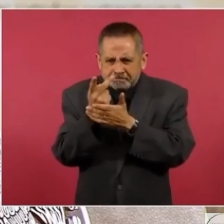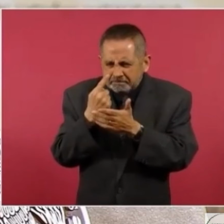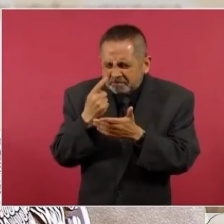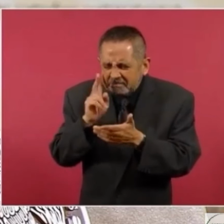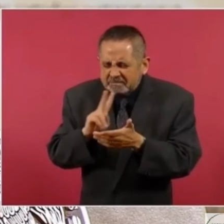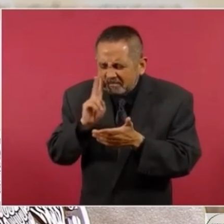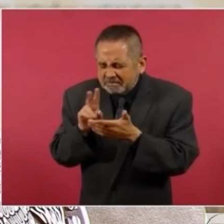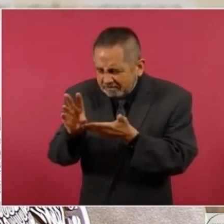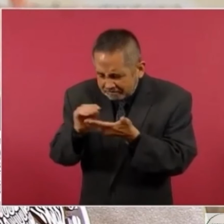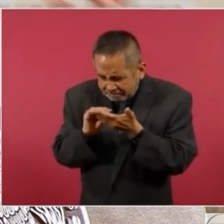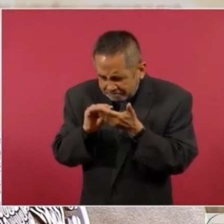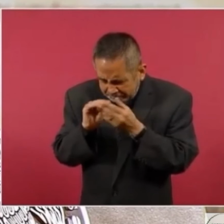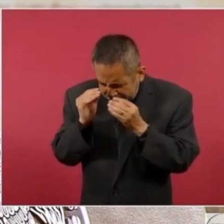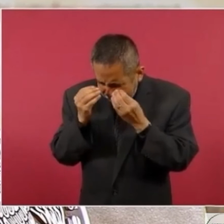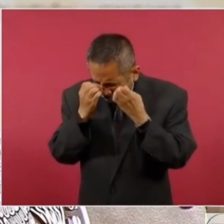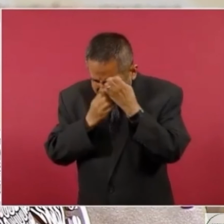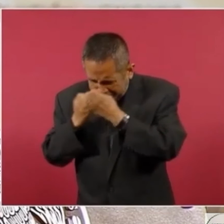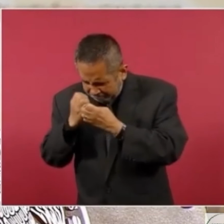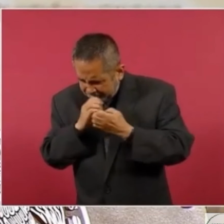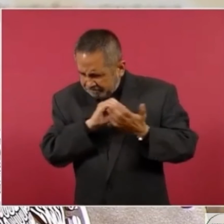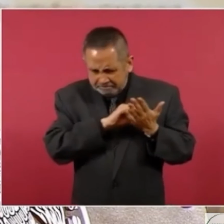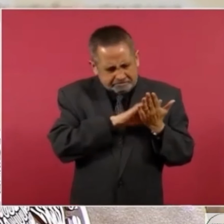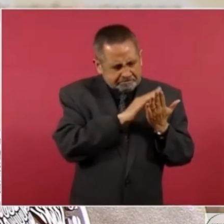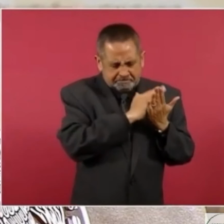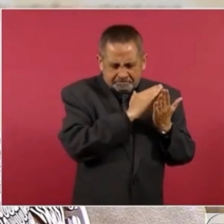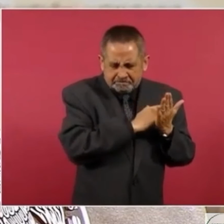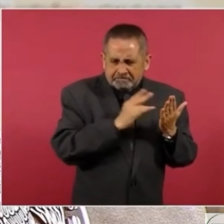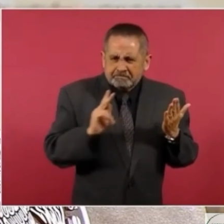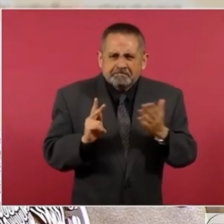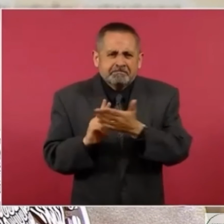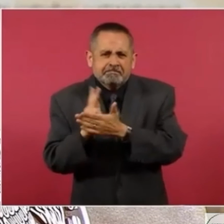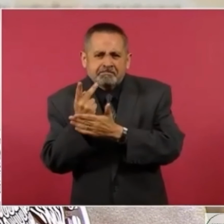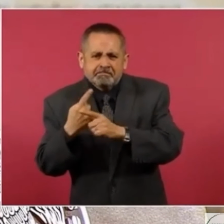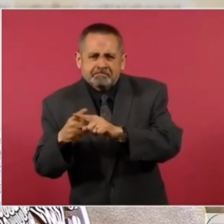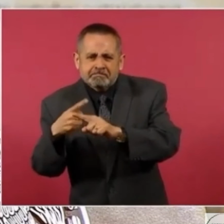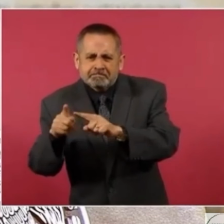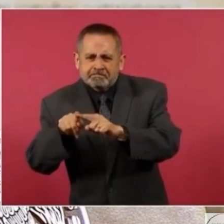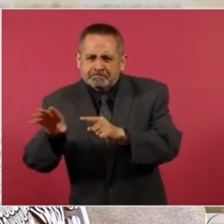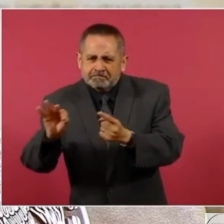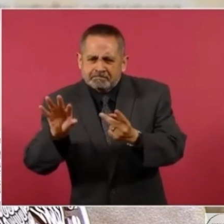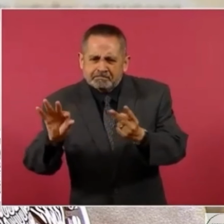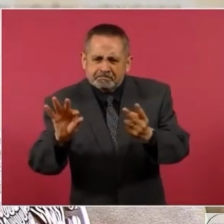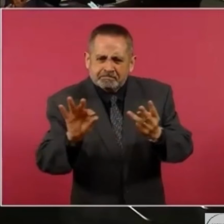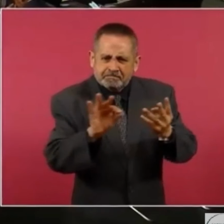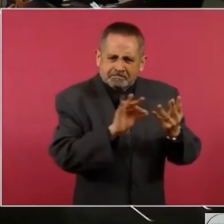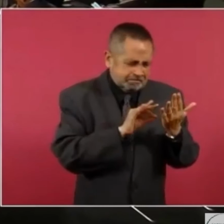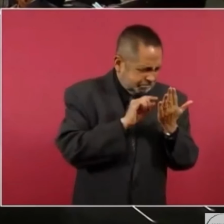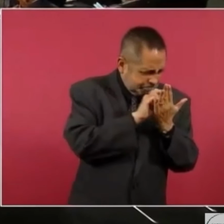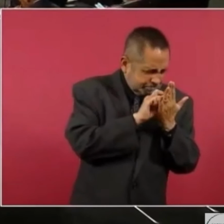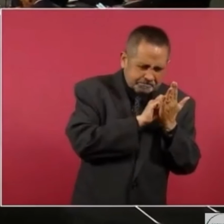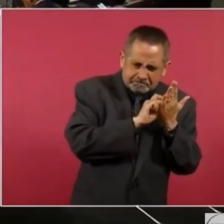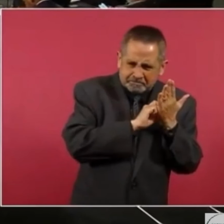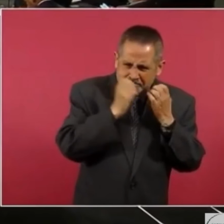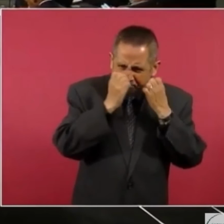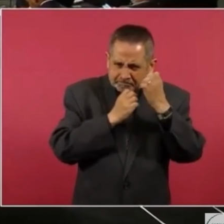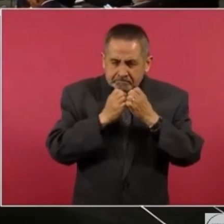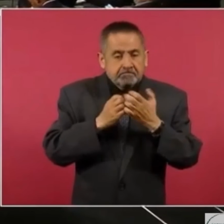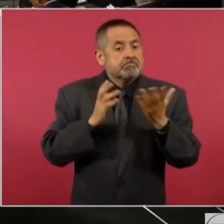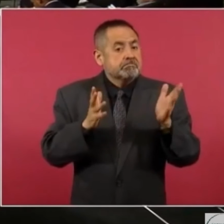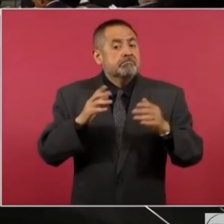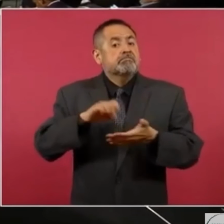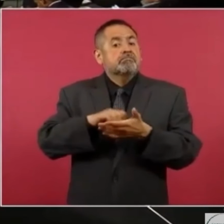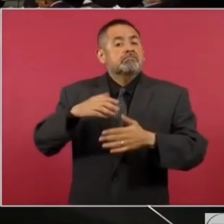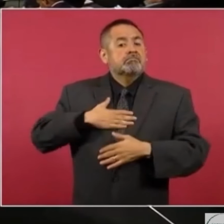medicinales que existen en México, desde una perspectiva antropológica. Nosotros hemos tenido algunos progresos, por ejemplo, la